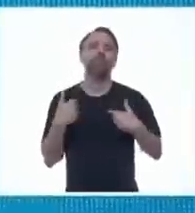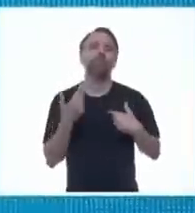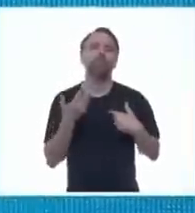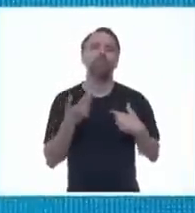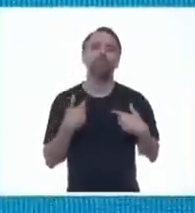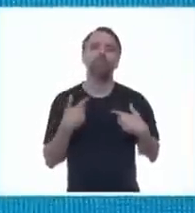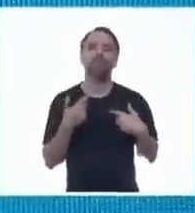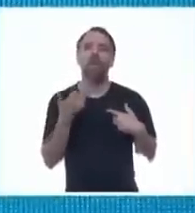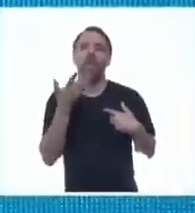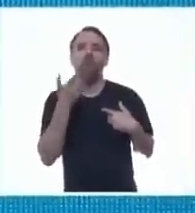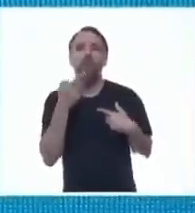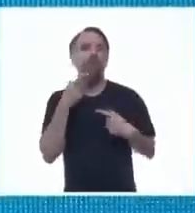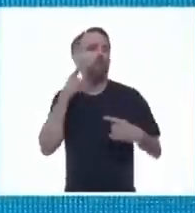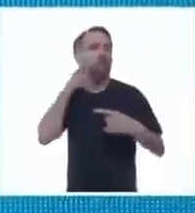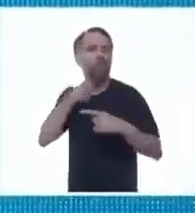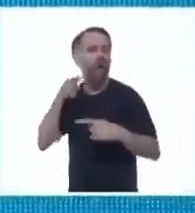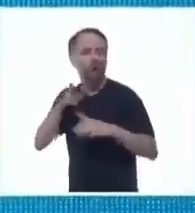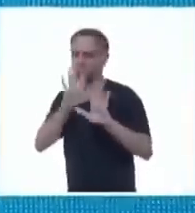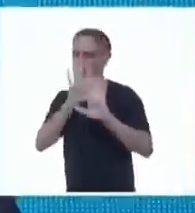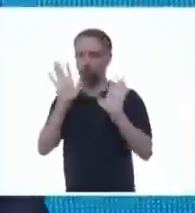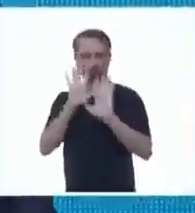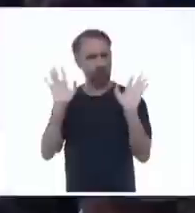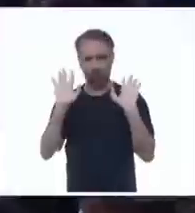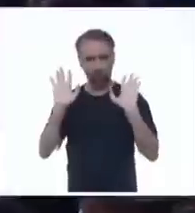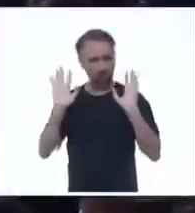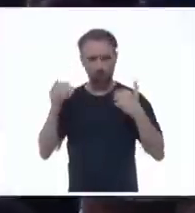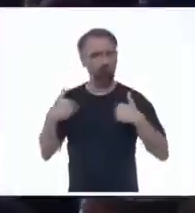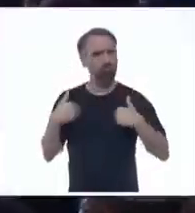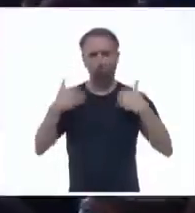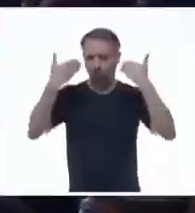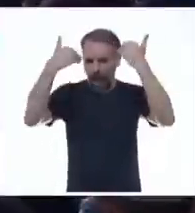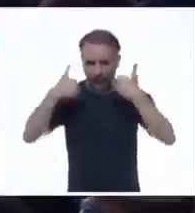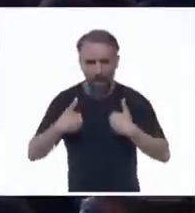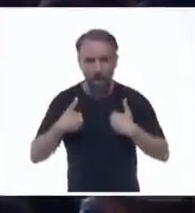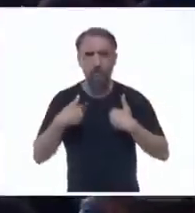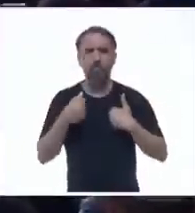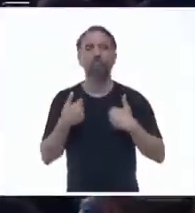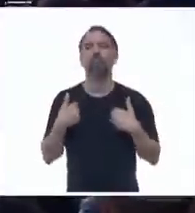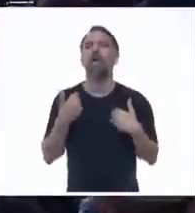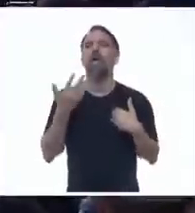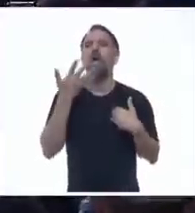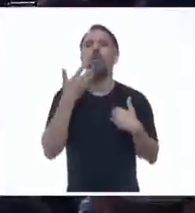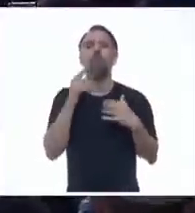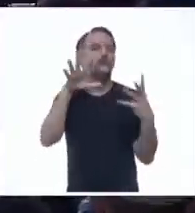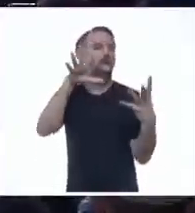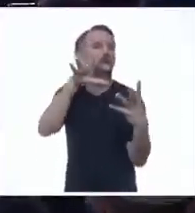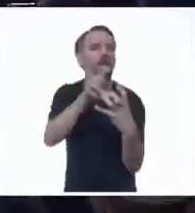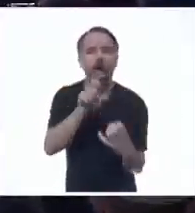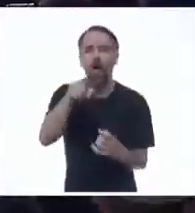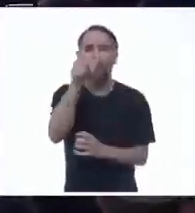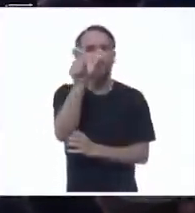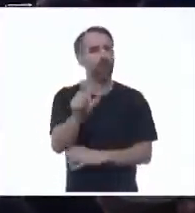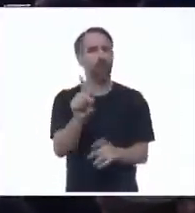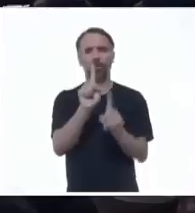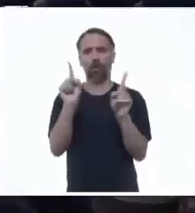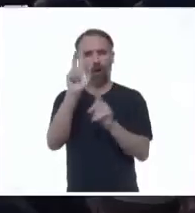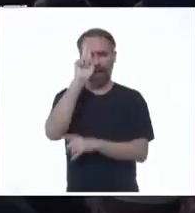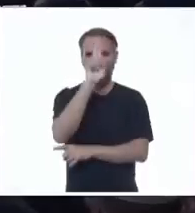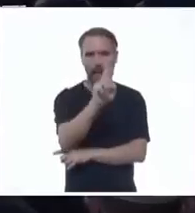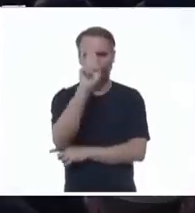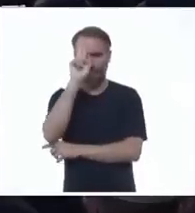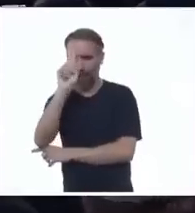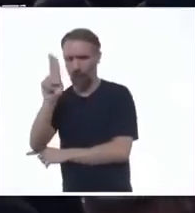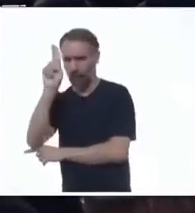insultar, que no soy de los que les gusta destruir al otro, que soy de los que creen